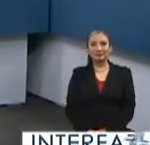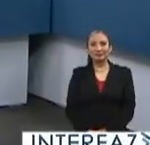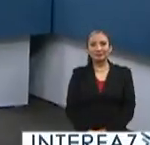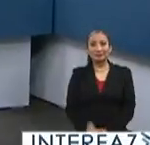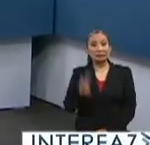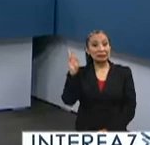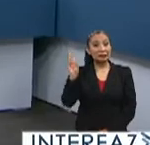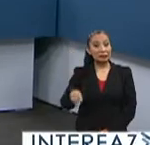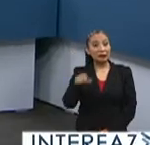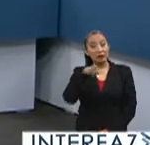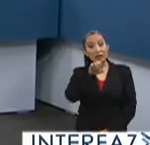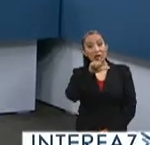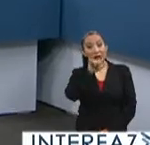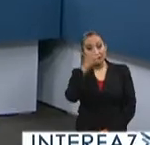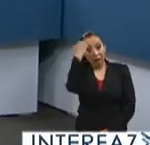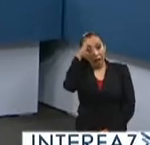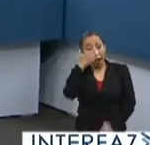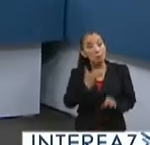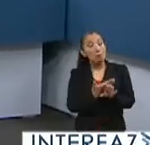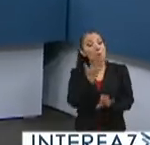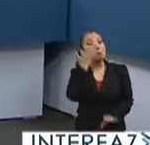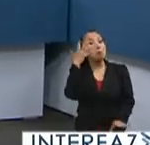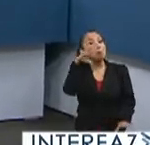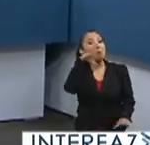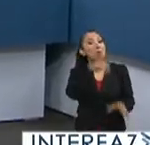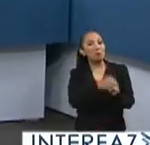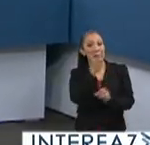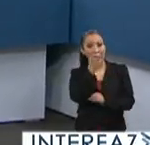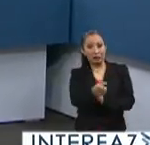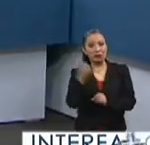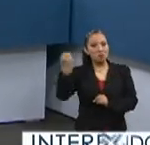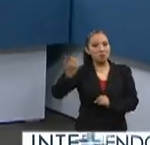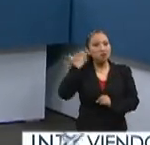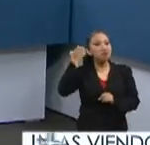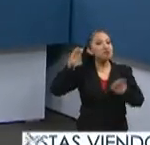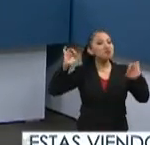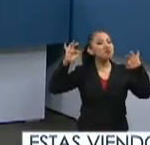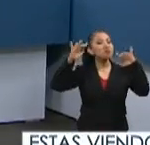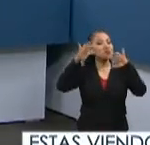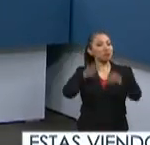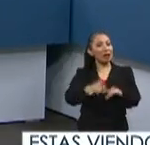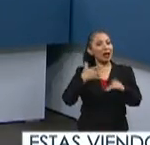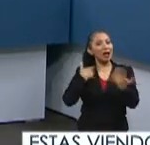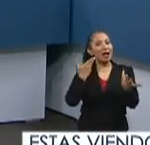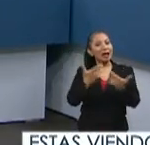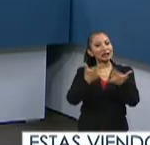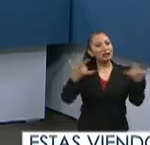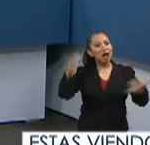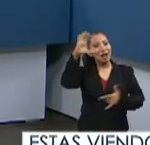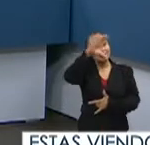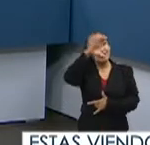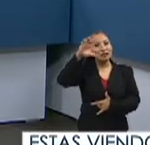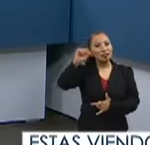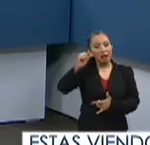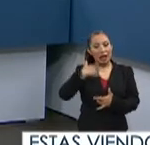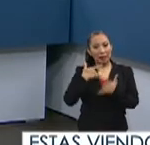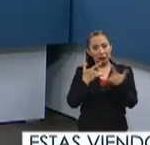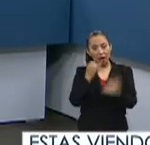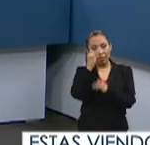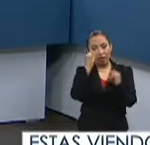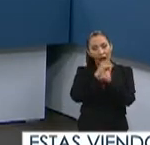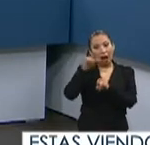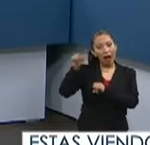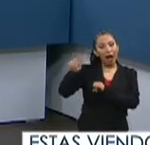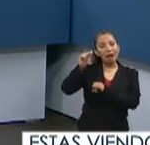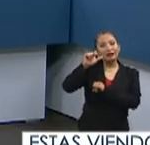Pues sin duda, Elis, fue una experiencia muy completa esta del Congreso de Historia y Ciencias Sociales, el Congreso Internacional